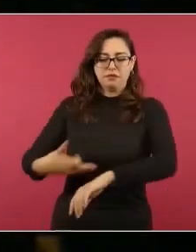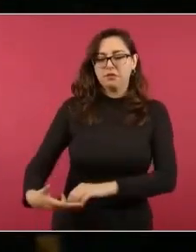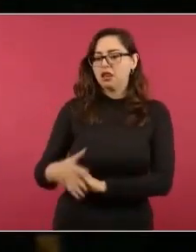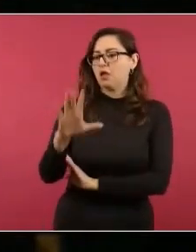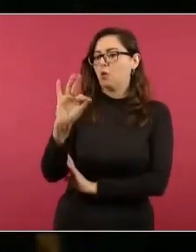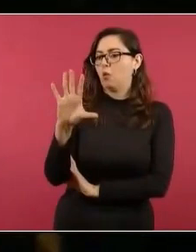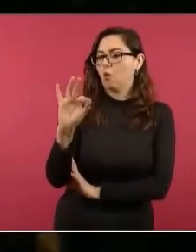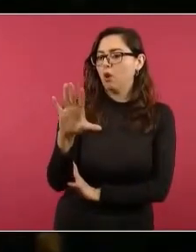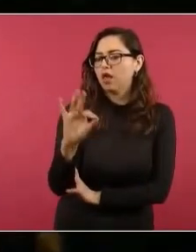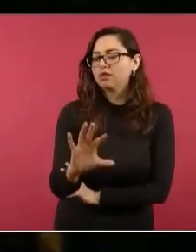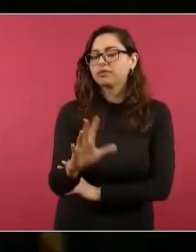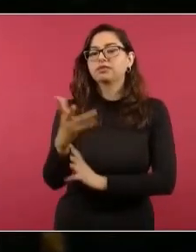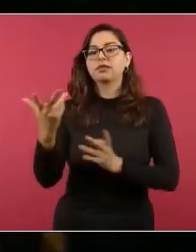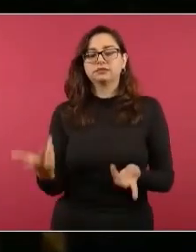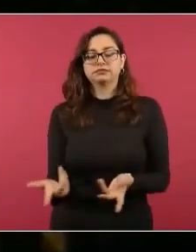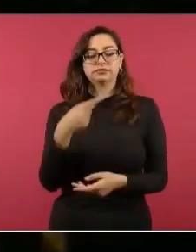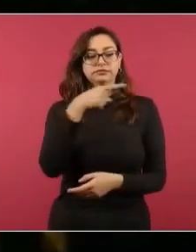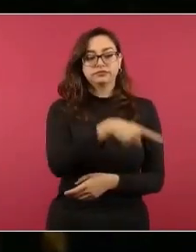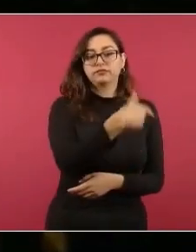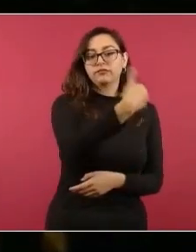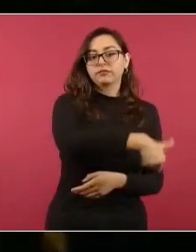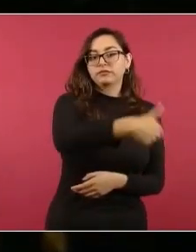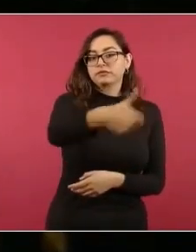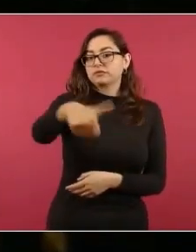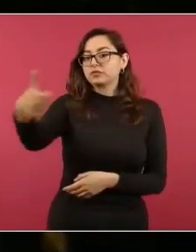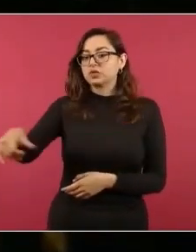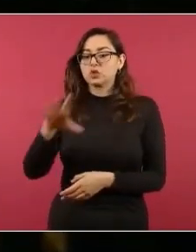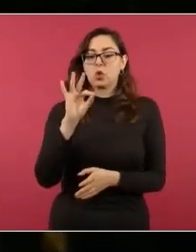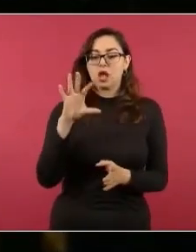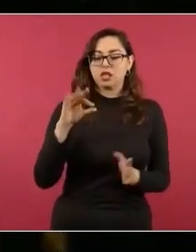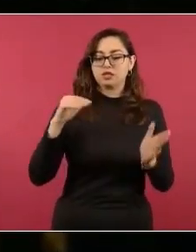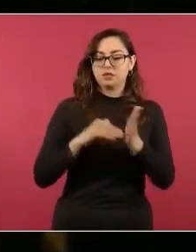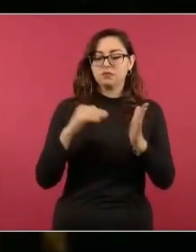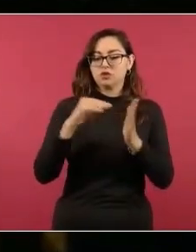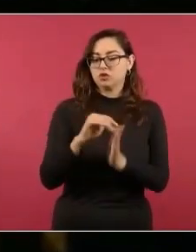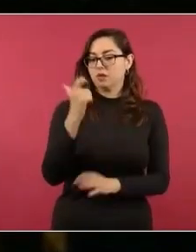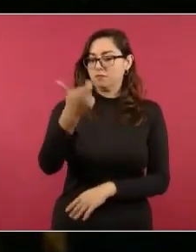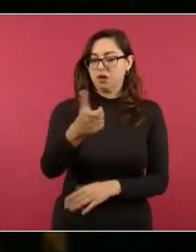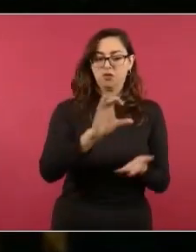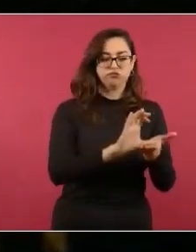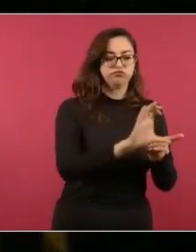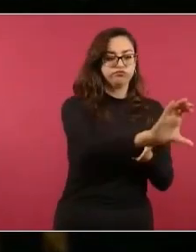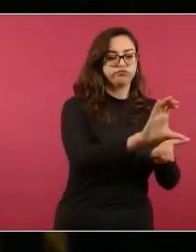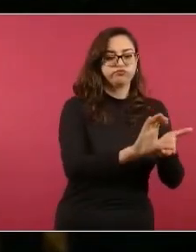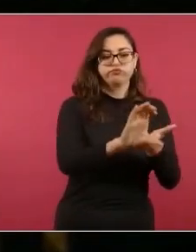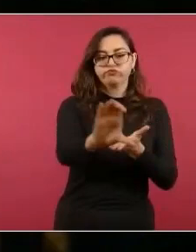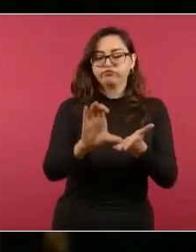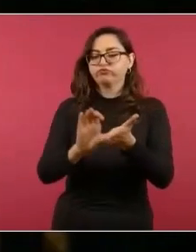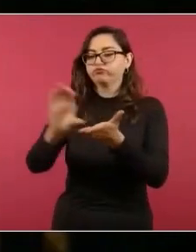el dictamen dice que les tienen que pagar a cada familia 40 millones de pesos, cada familia se queda con 20